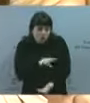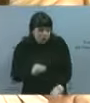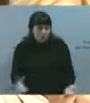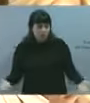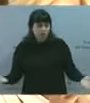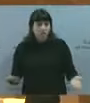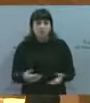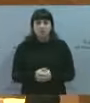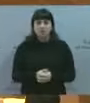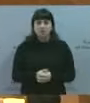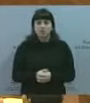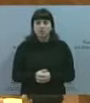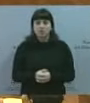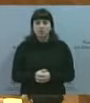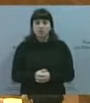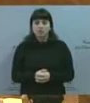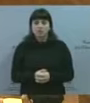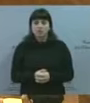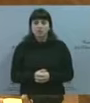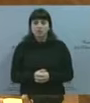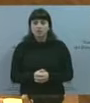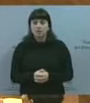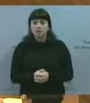tiempo, señor Queipo.